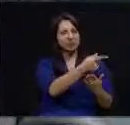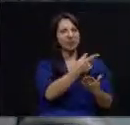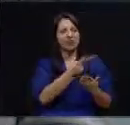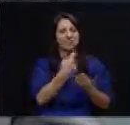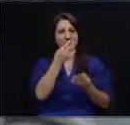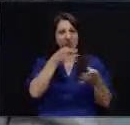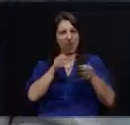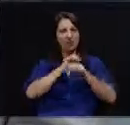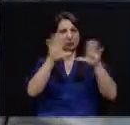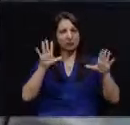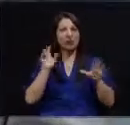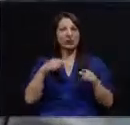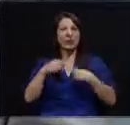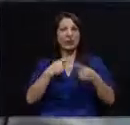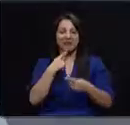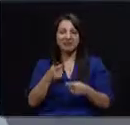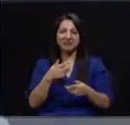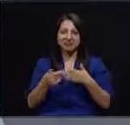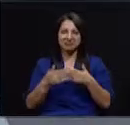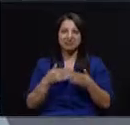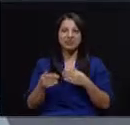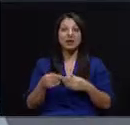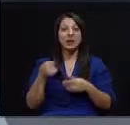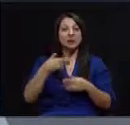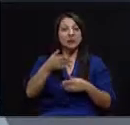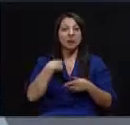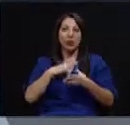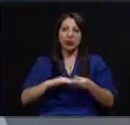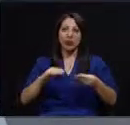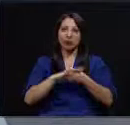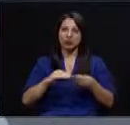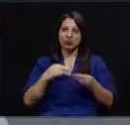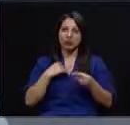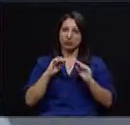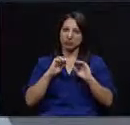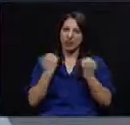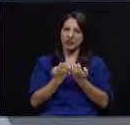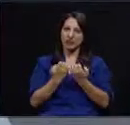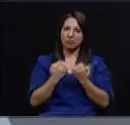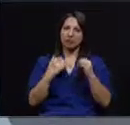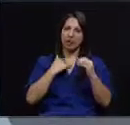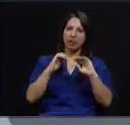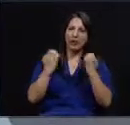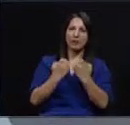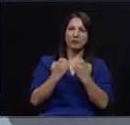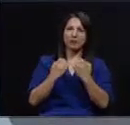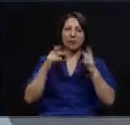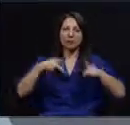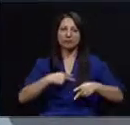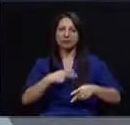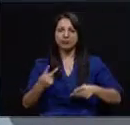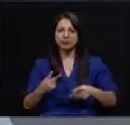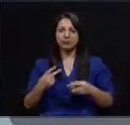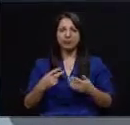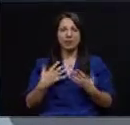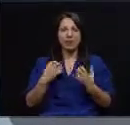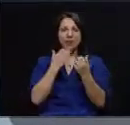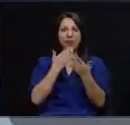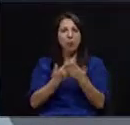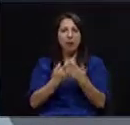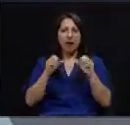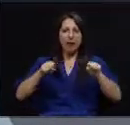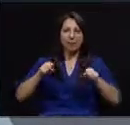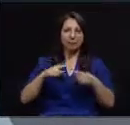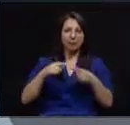a Roberto la aclaración, pero a eso iba. O sea, cuando uno cuenta con un equipo de gente voluntariosa y buena y muy capaz,